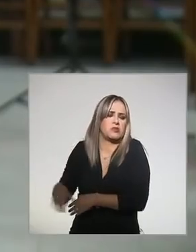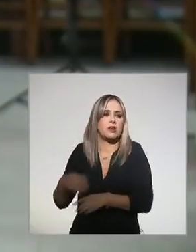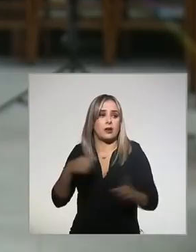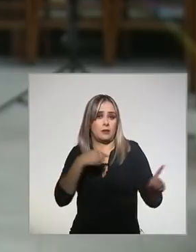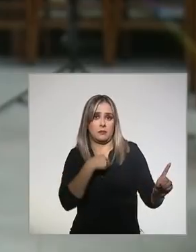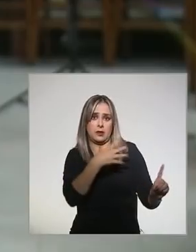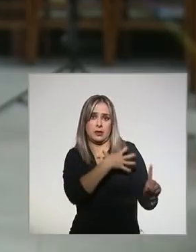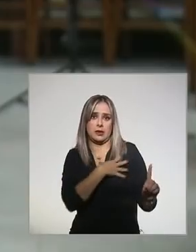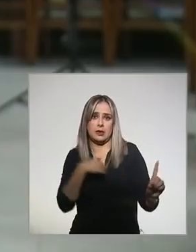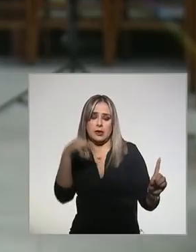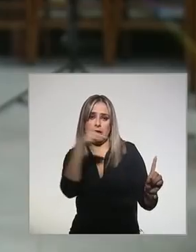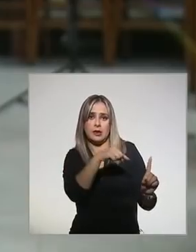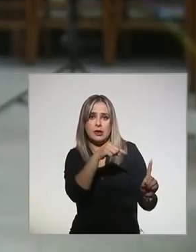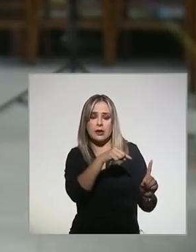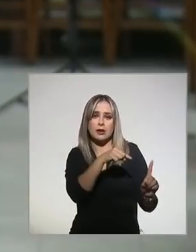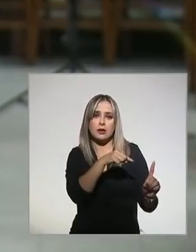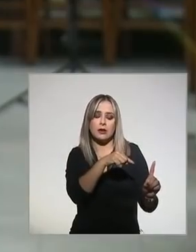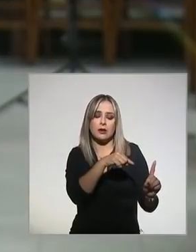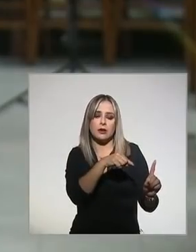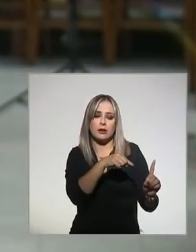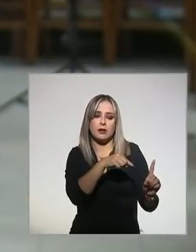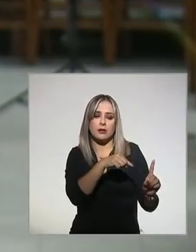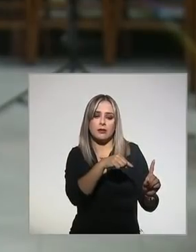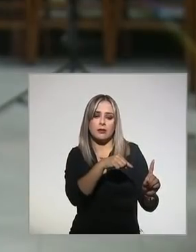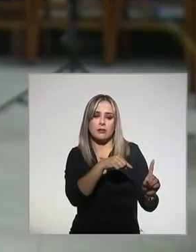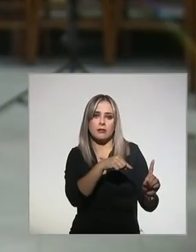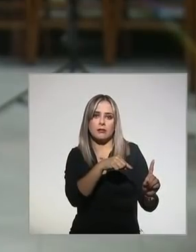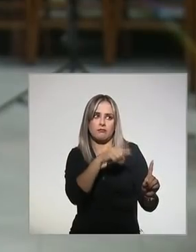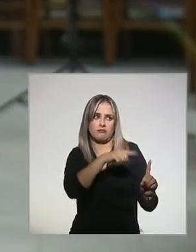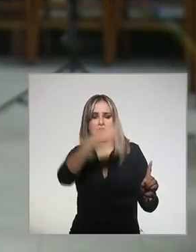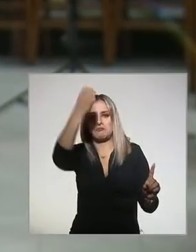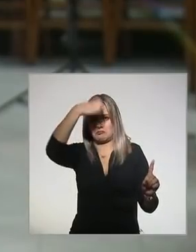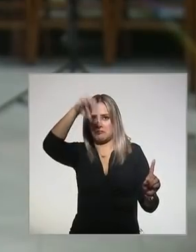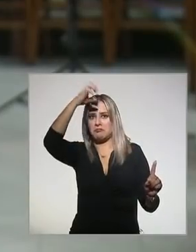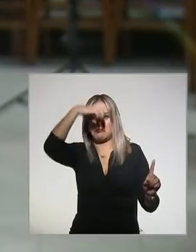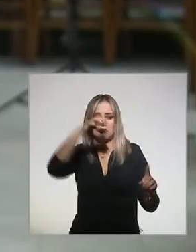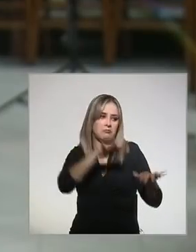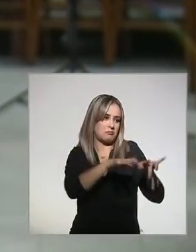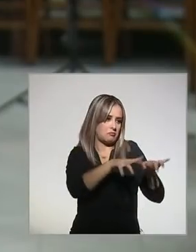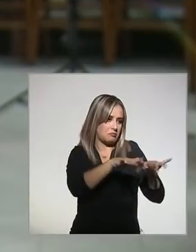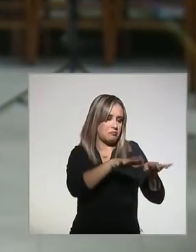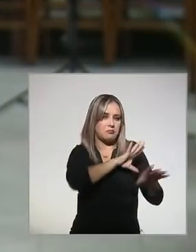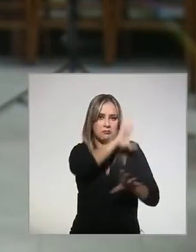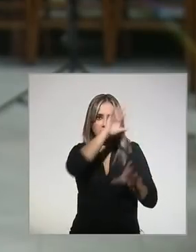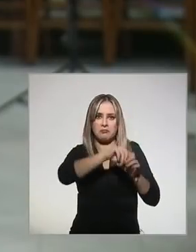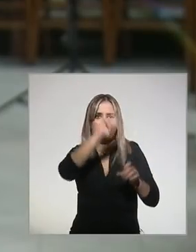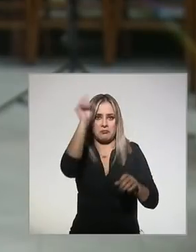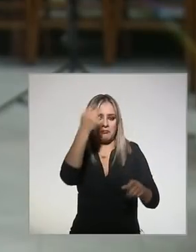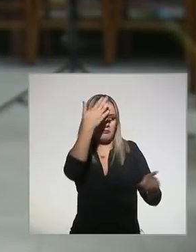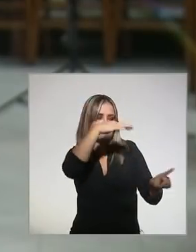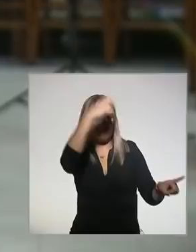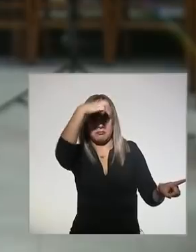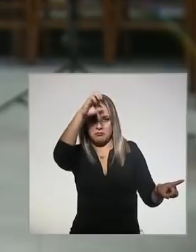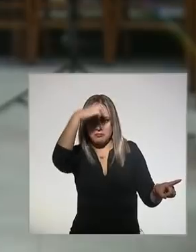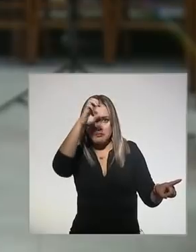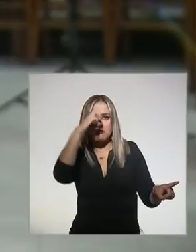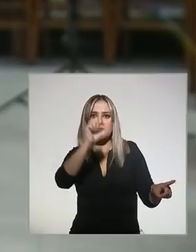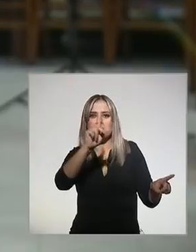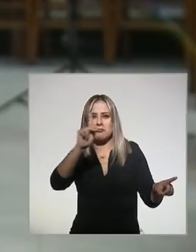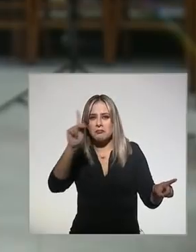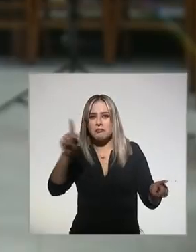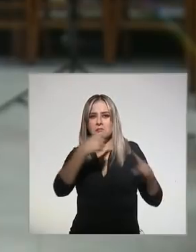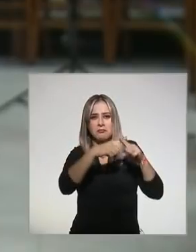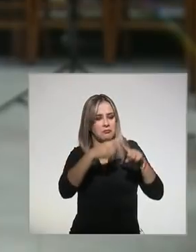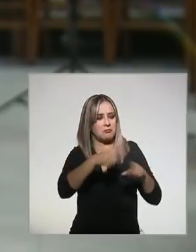él tenía, bueno, maneja bien la computadora, la tecnología, las aplicaciones,